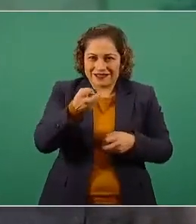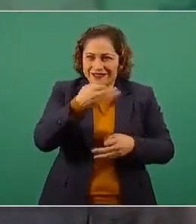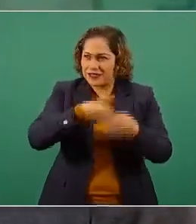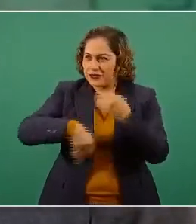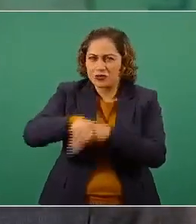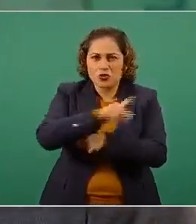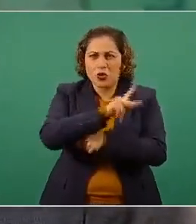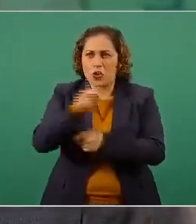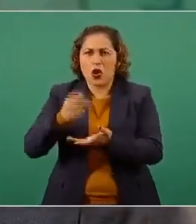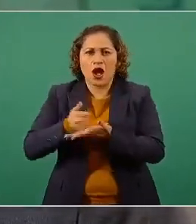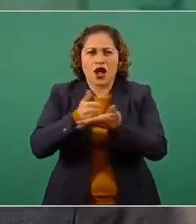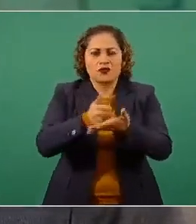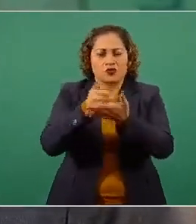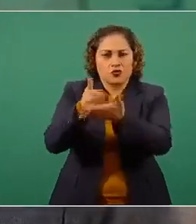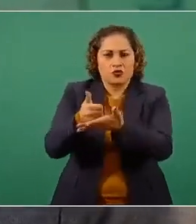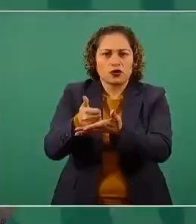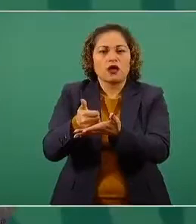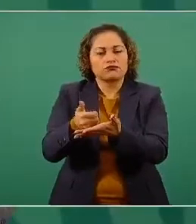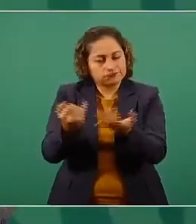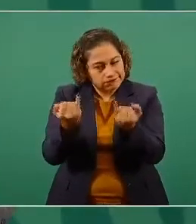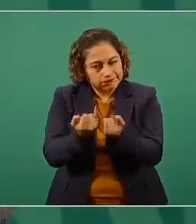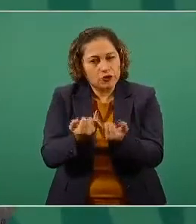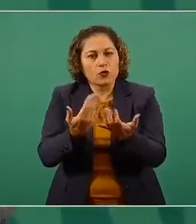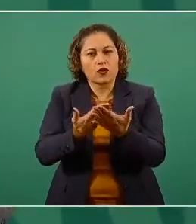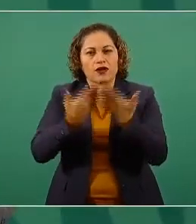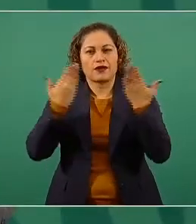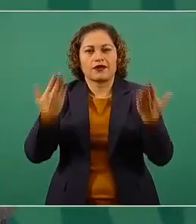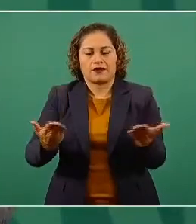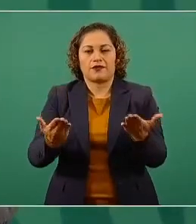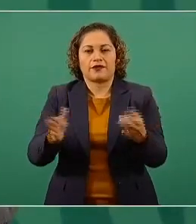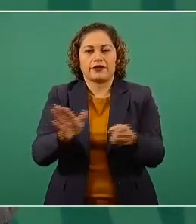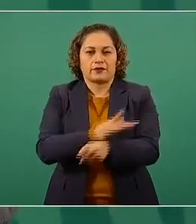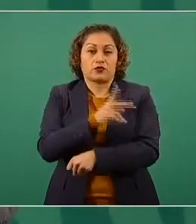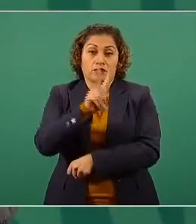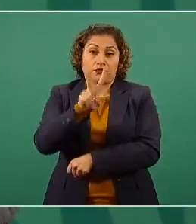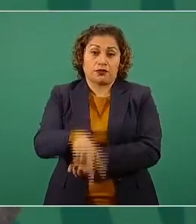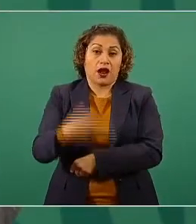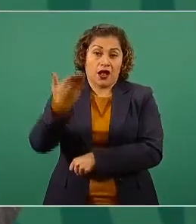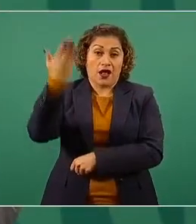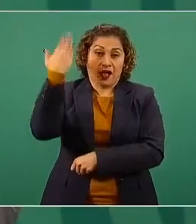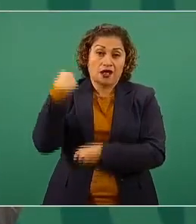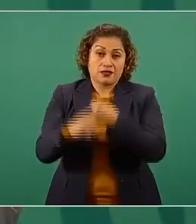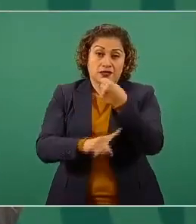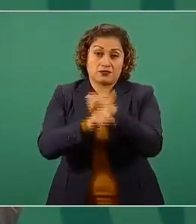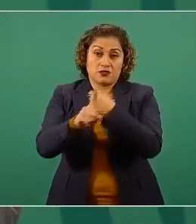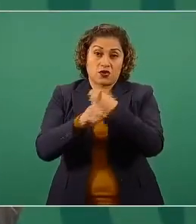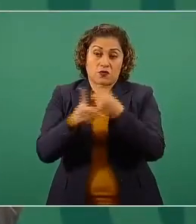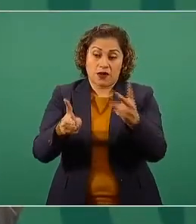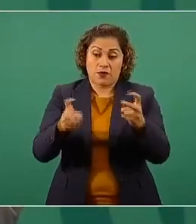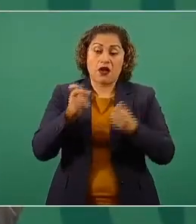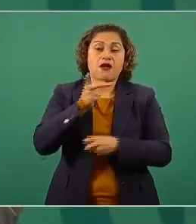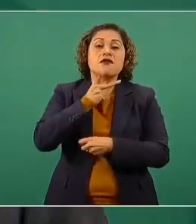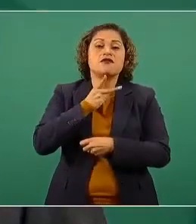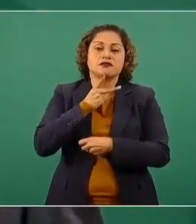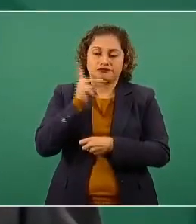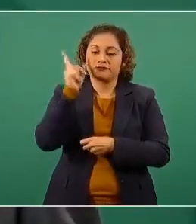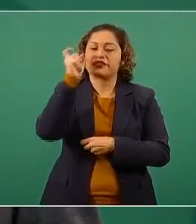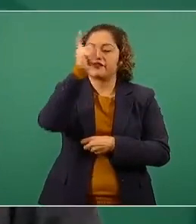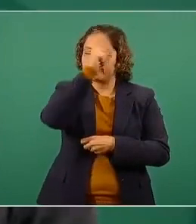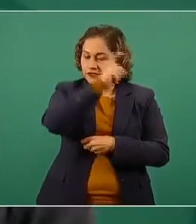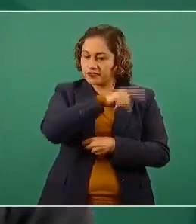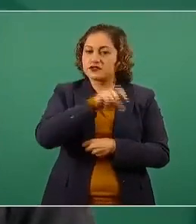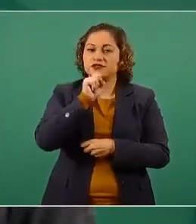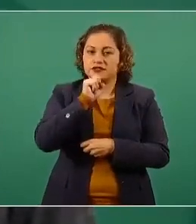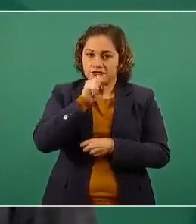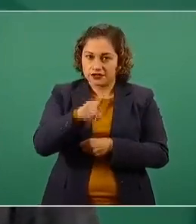también, porque no teníamos suficiente abasto de gasolinas y la